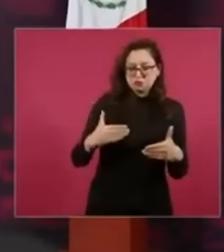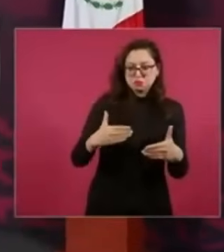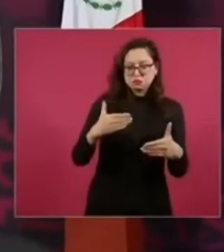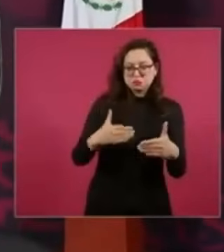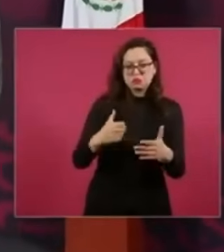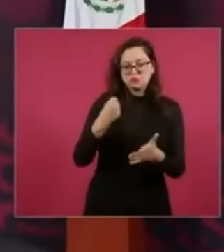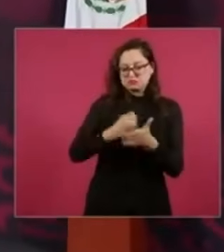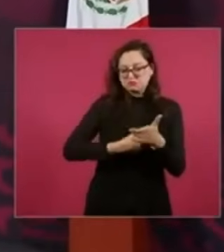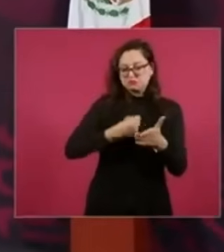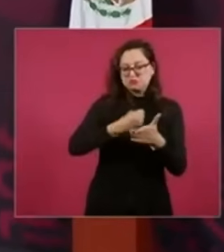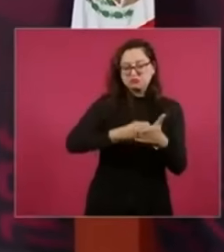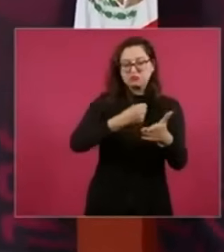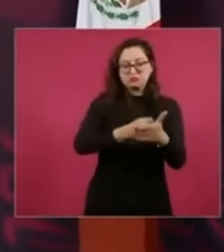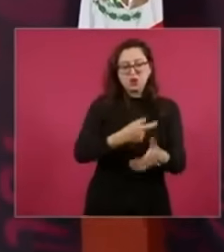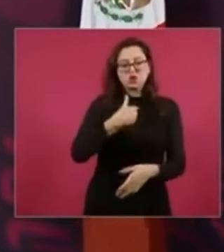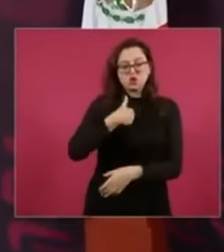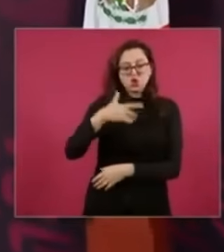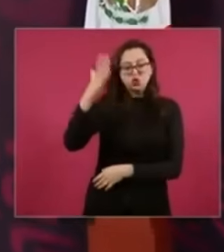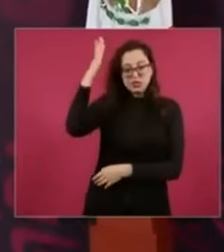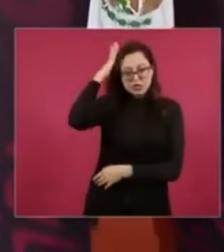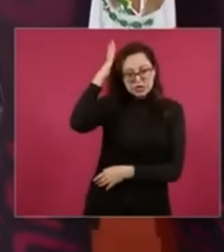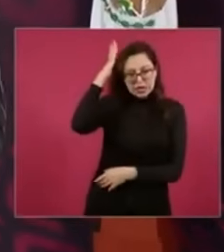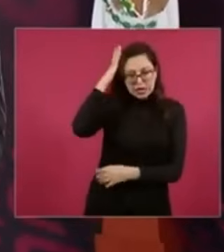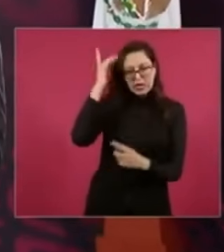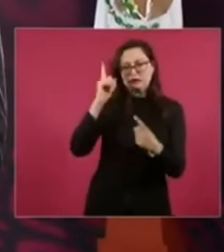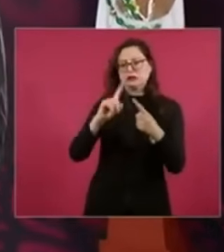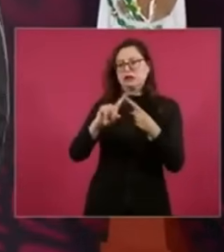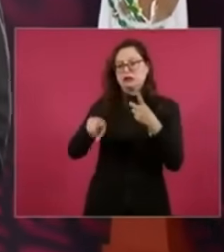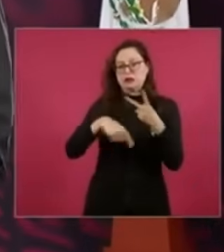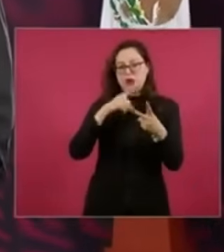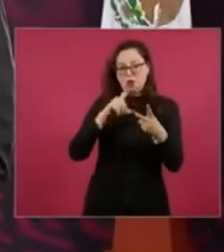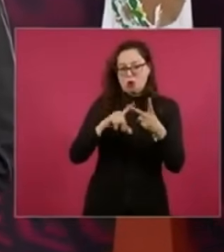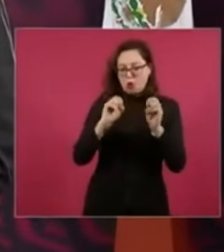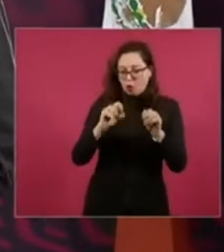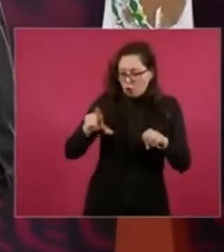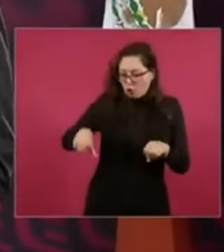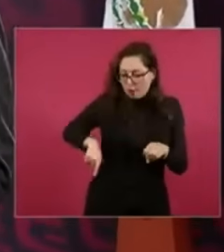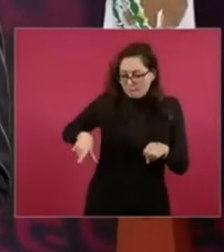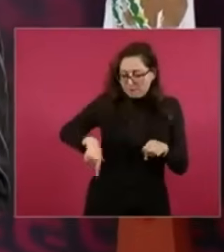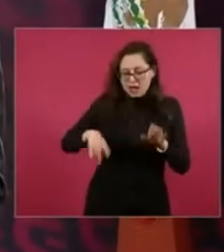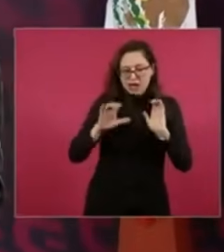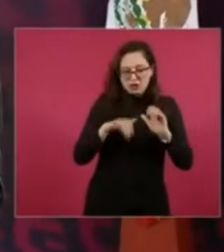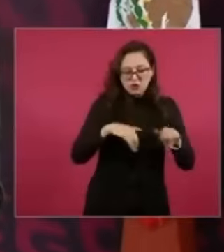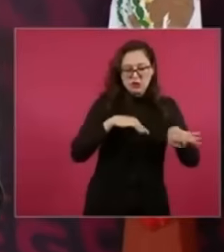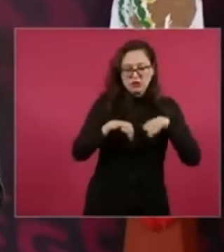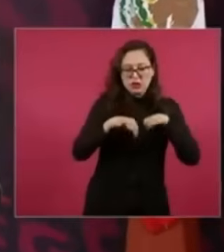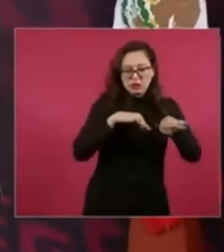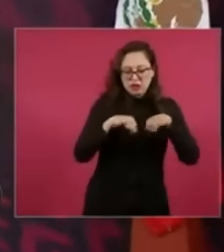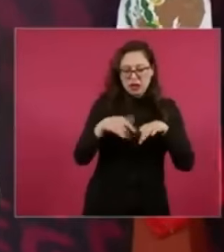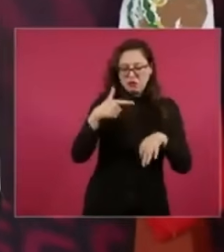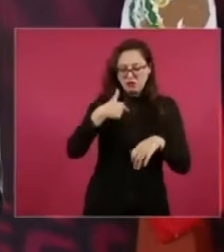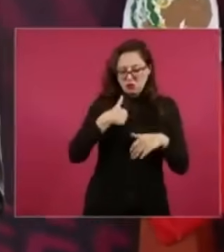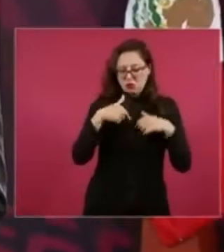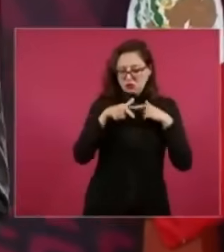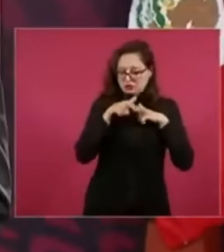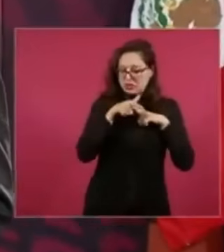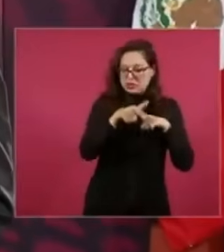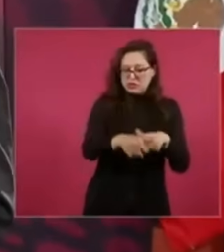dirigente o servidor público, ellos no iban a